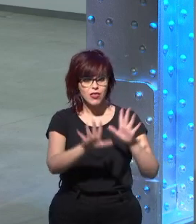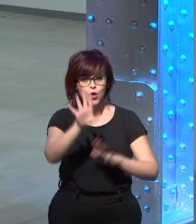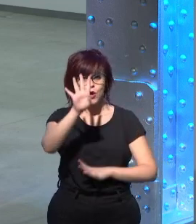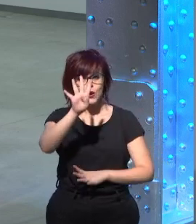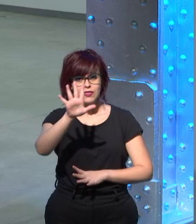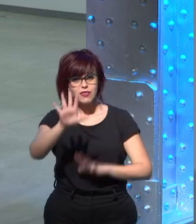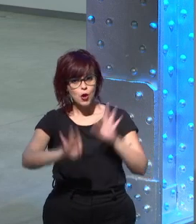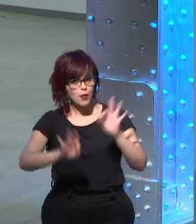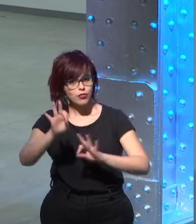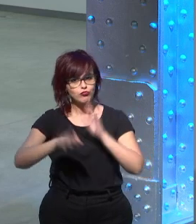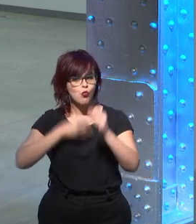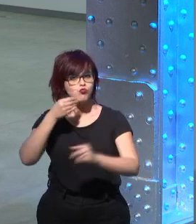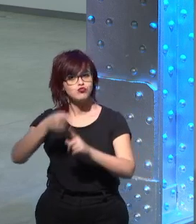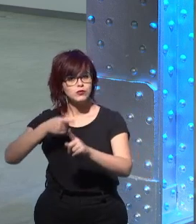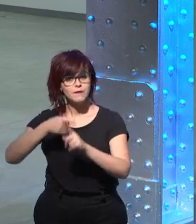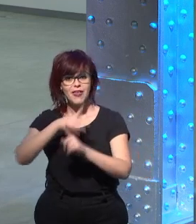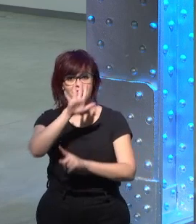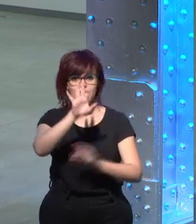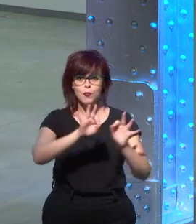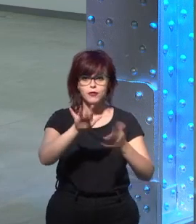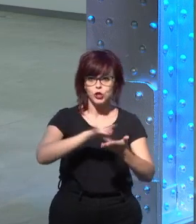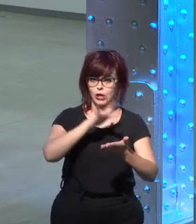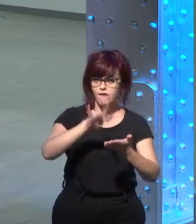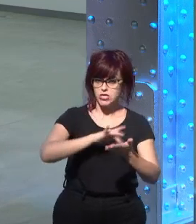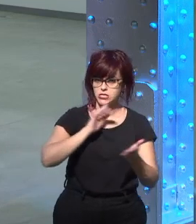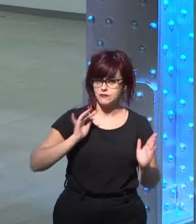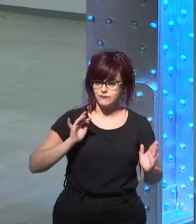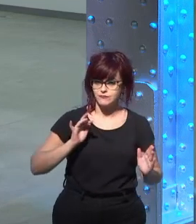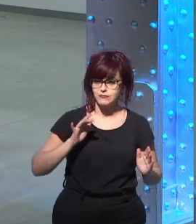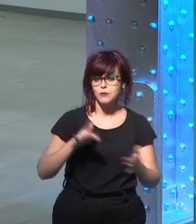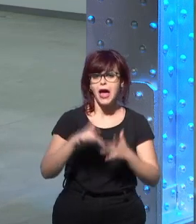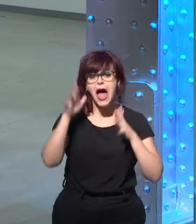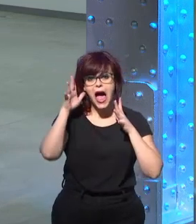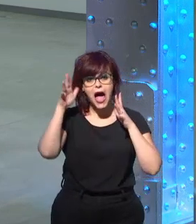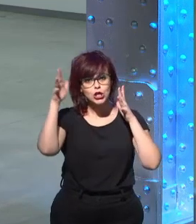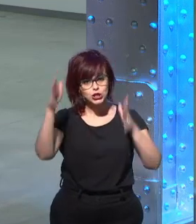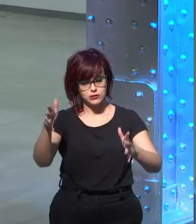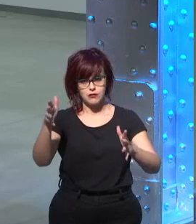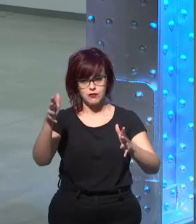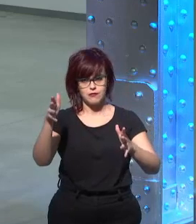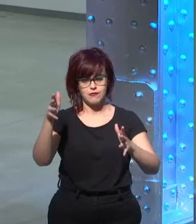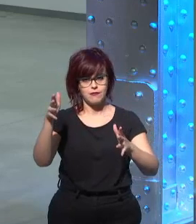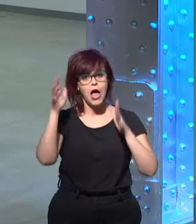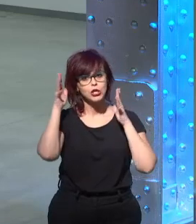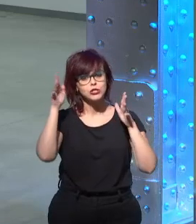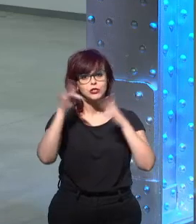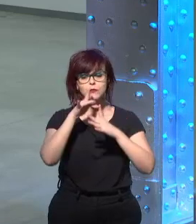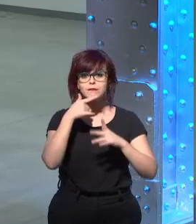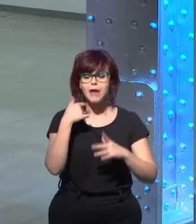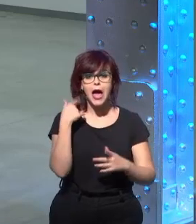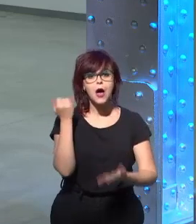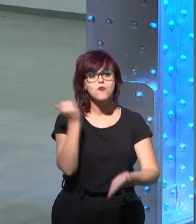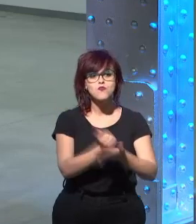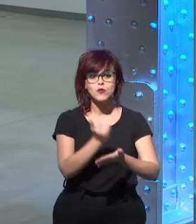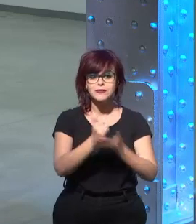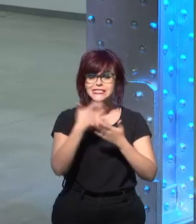eran teléfonos móviles, un 5% tablets. Así que una recomendación, una de estas claves es que hagamos la